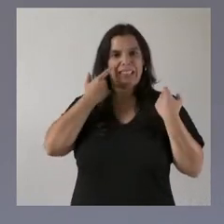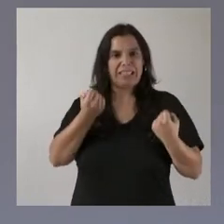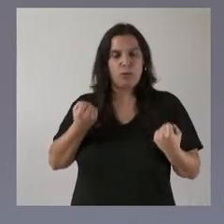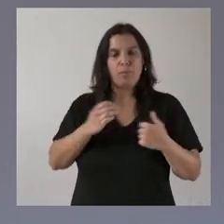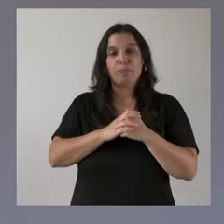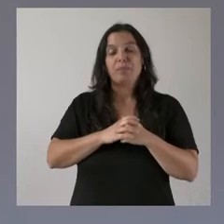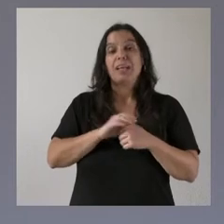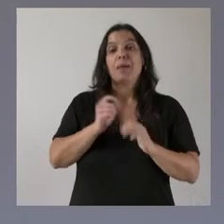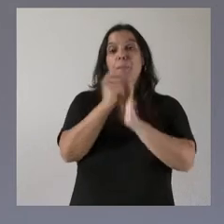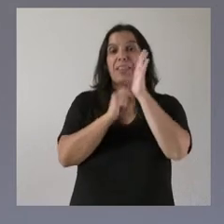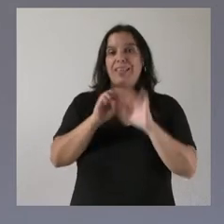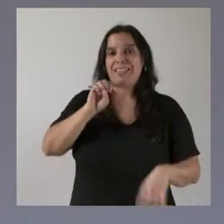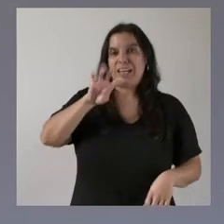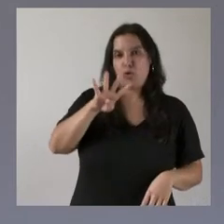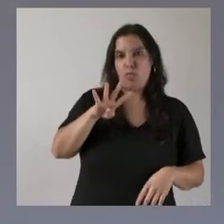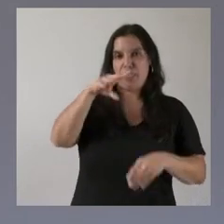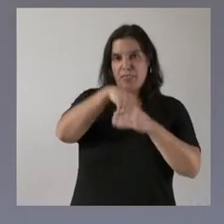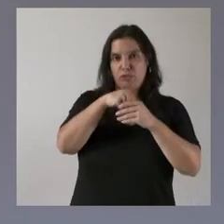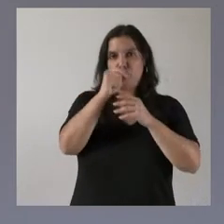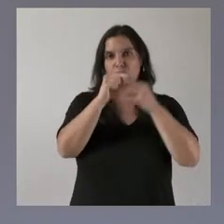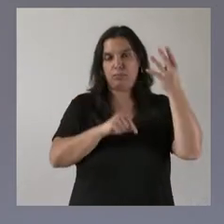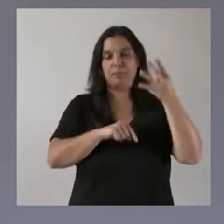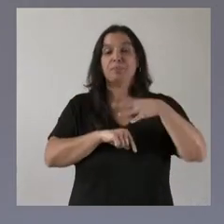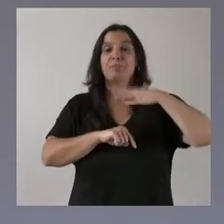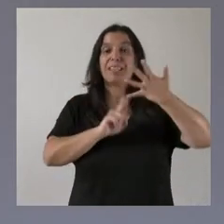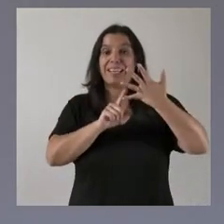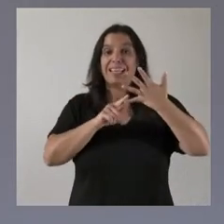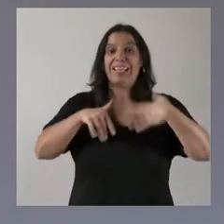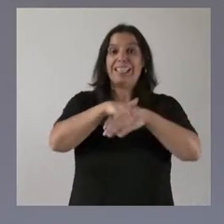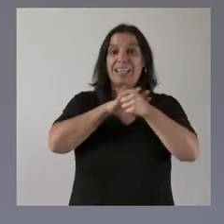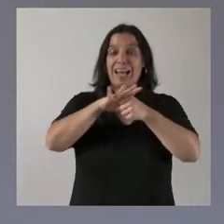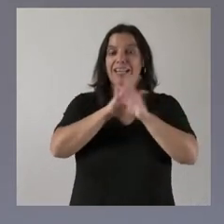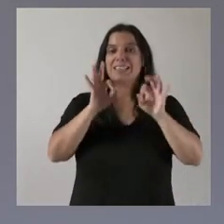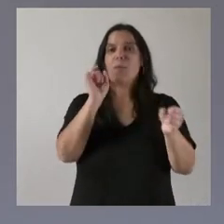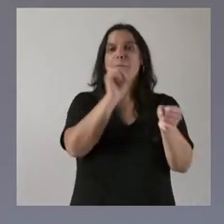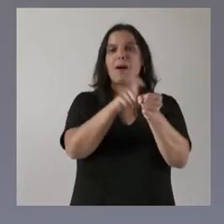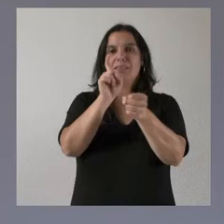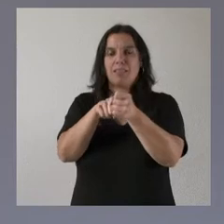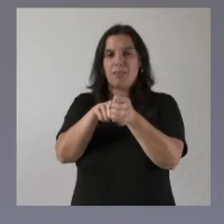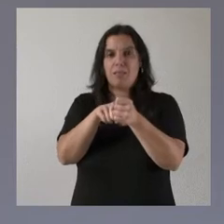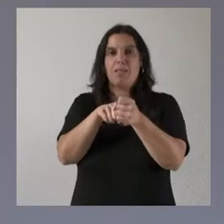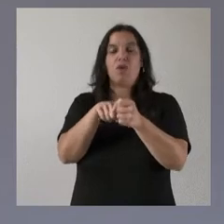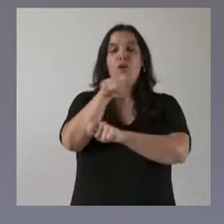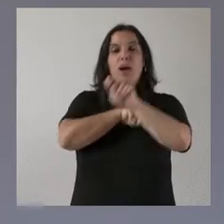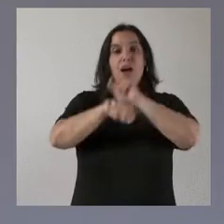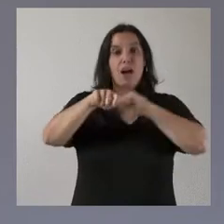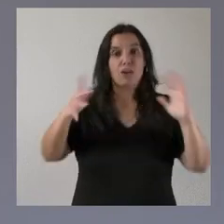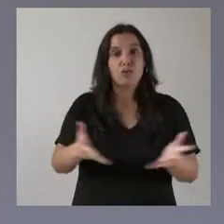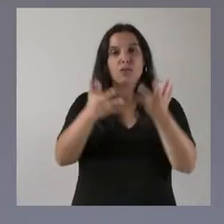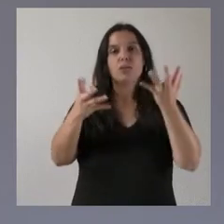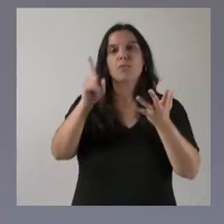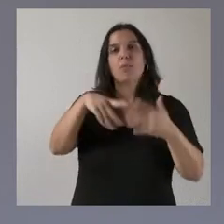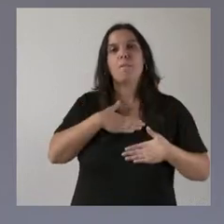14 medidas Dentro de este área la quinta corresponde a la participación asociacionismo y